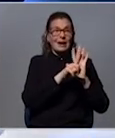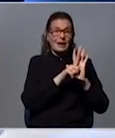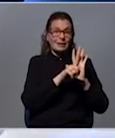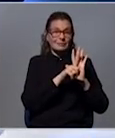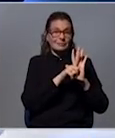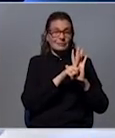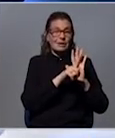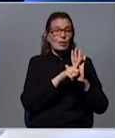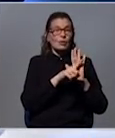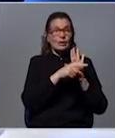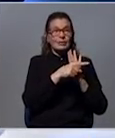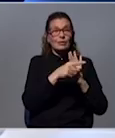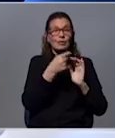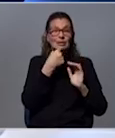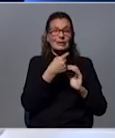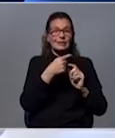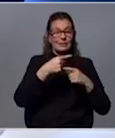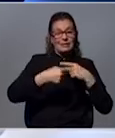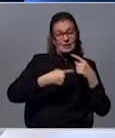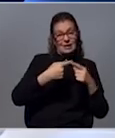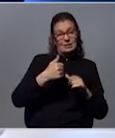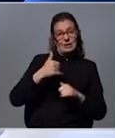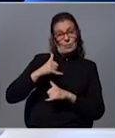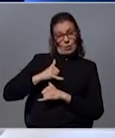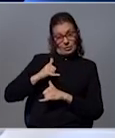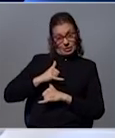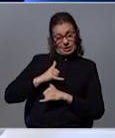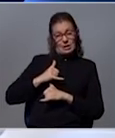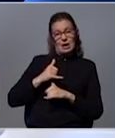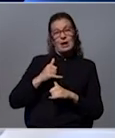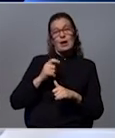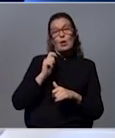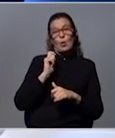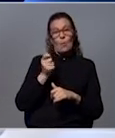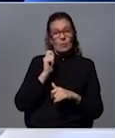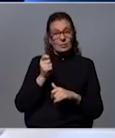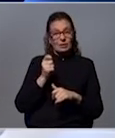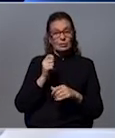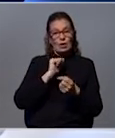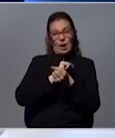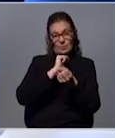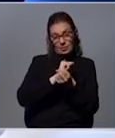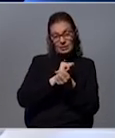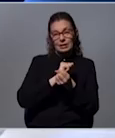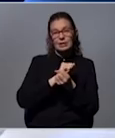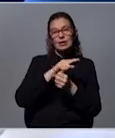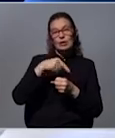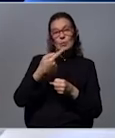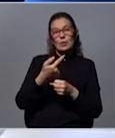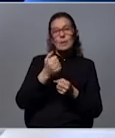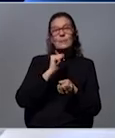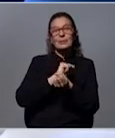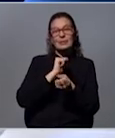regirá las disposiciones transitorias siguiente la guardia nacional el cumplimiento efectivo de las penas y la prisión